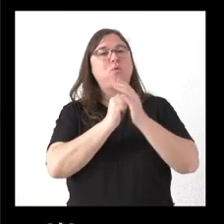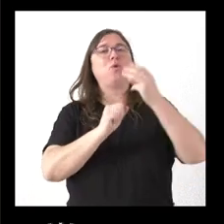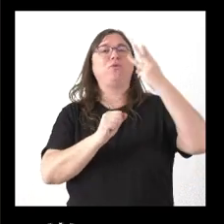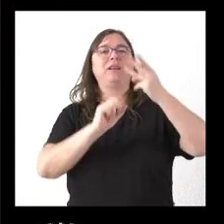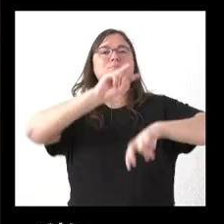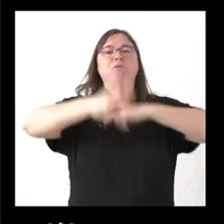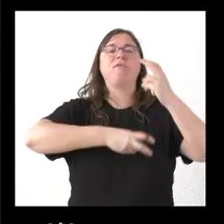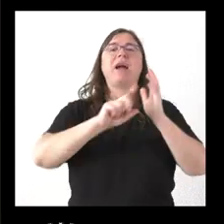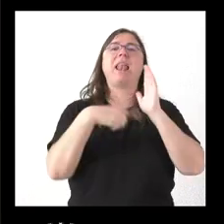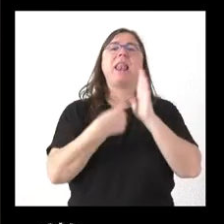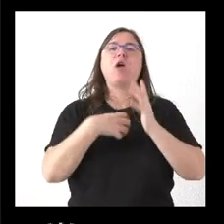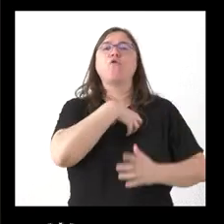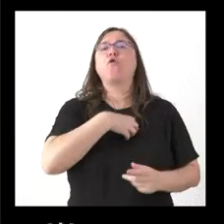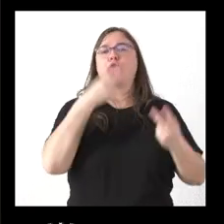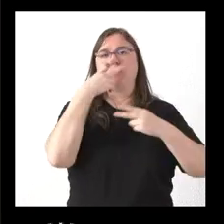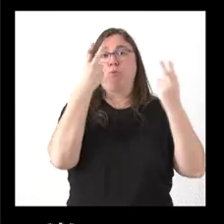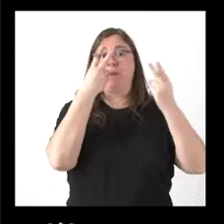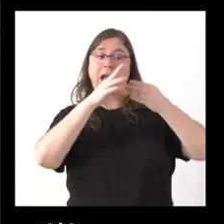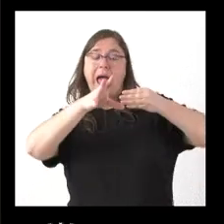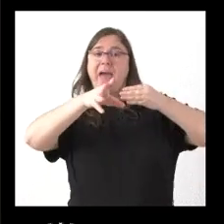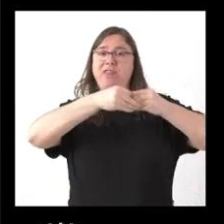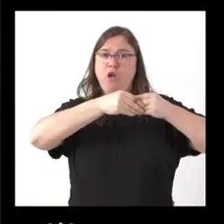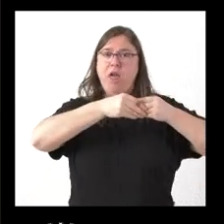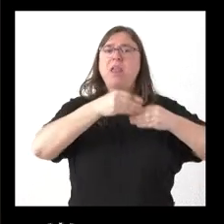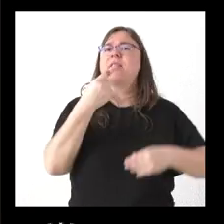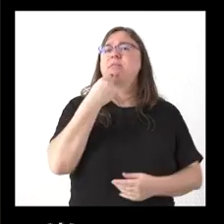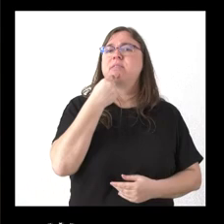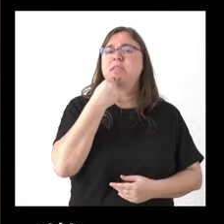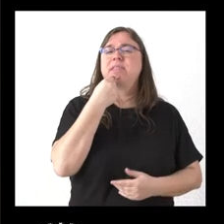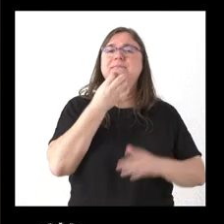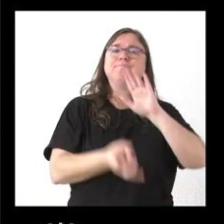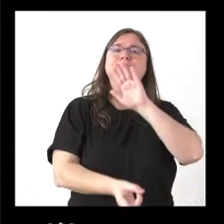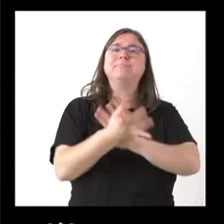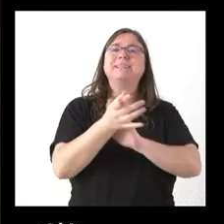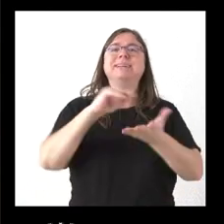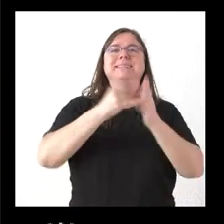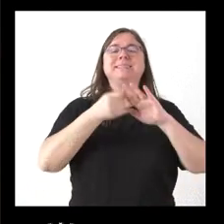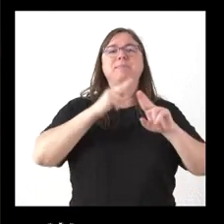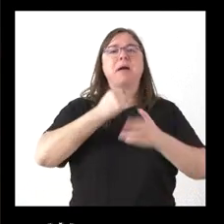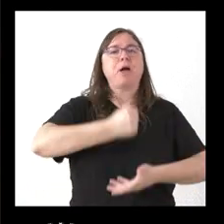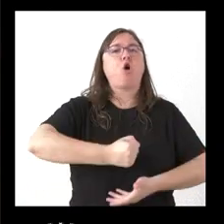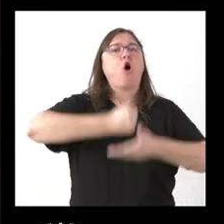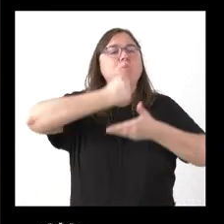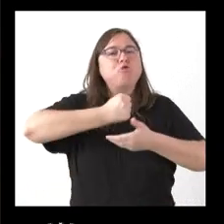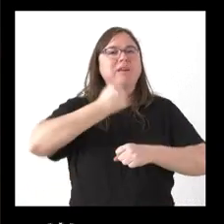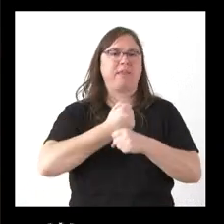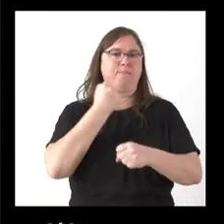7/2002 a la caña de una disposición adicional con el fin de crear un sistema de bolsas de empleo de cuerpos o escalas que afectan al